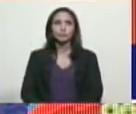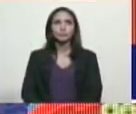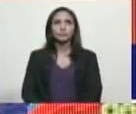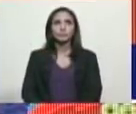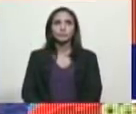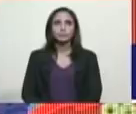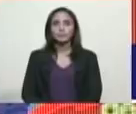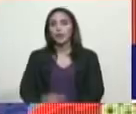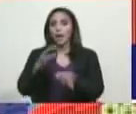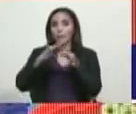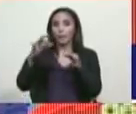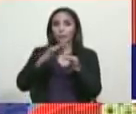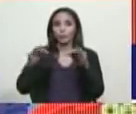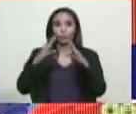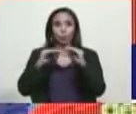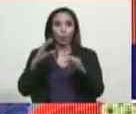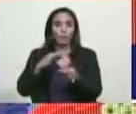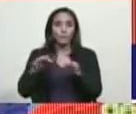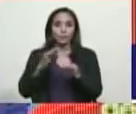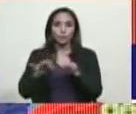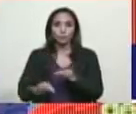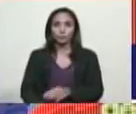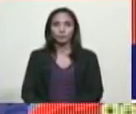En Petro.